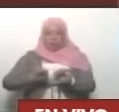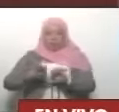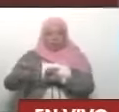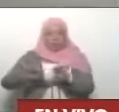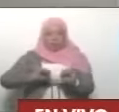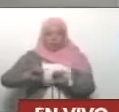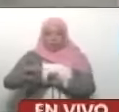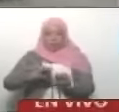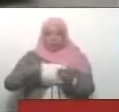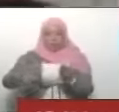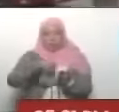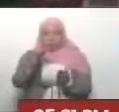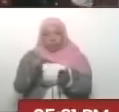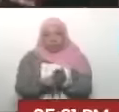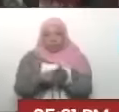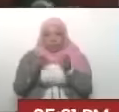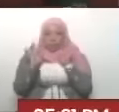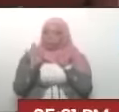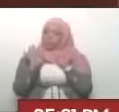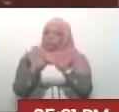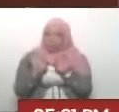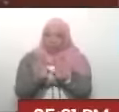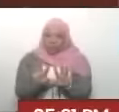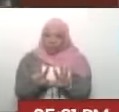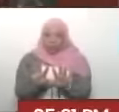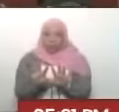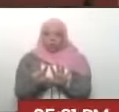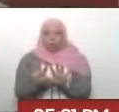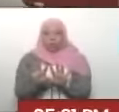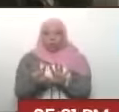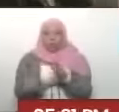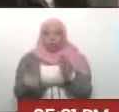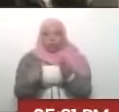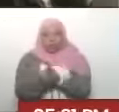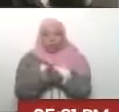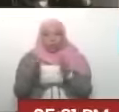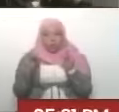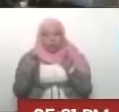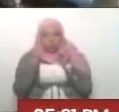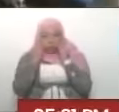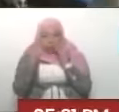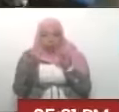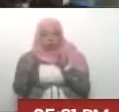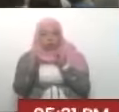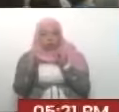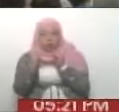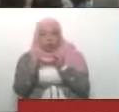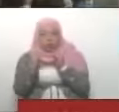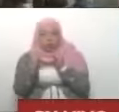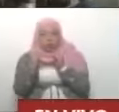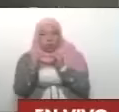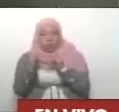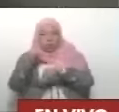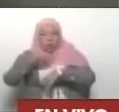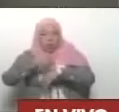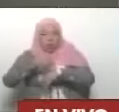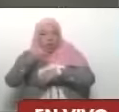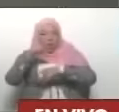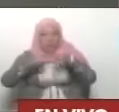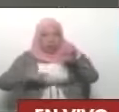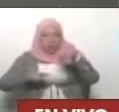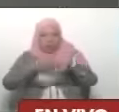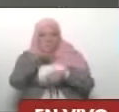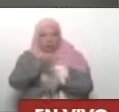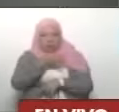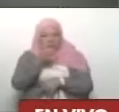Es más, yo llegué a la tarima ¿Qué hora sería, Silita? 1:30. ¿Qué